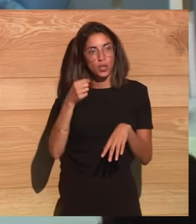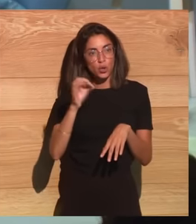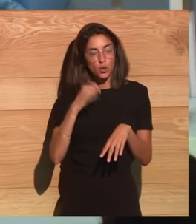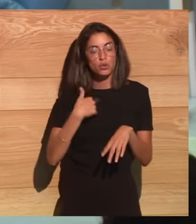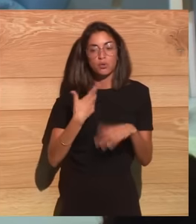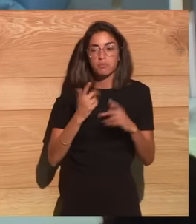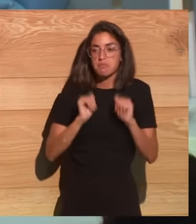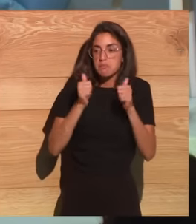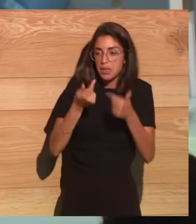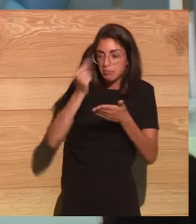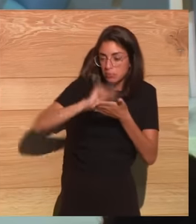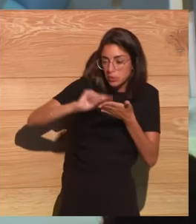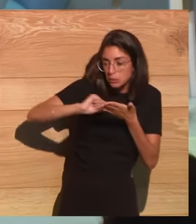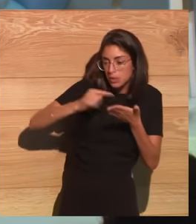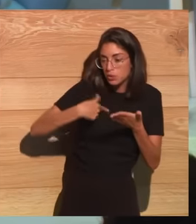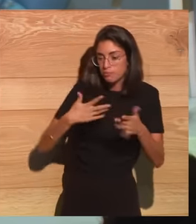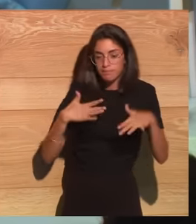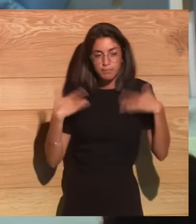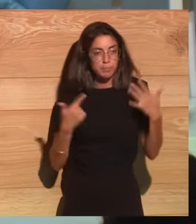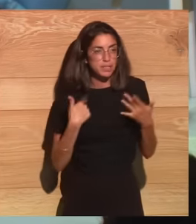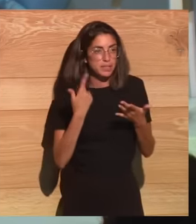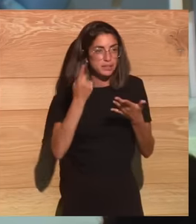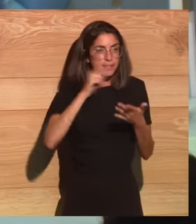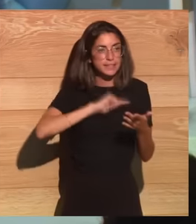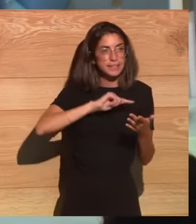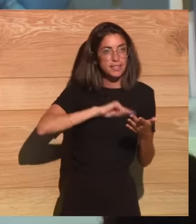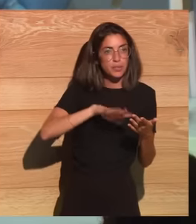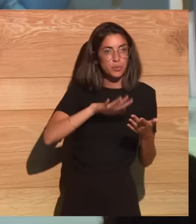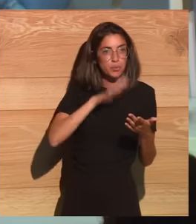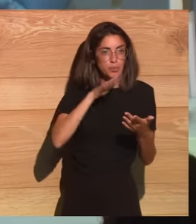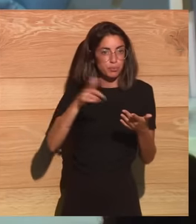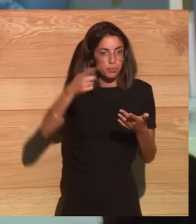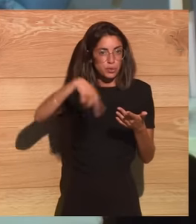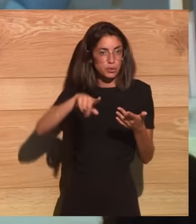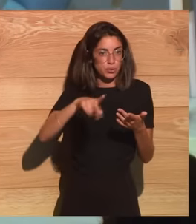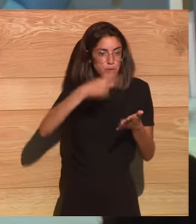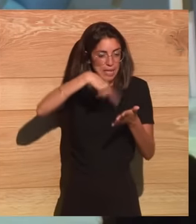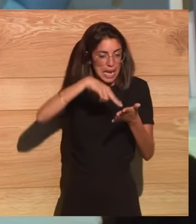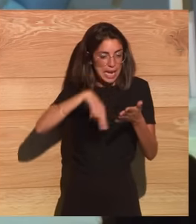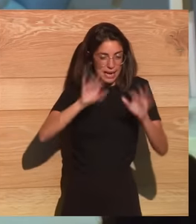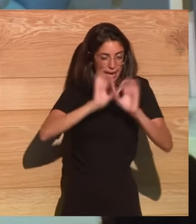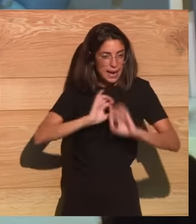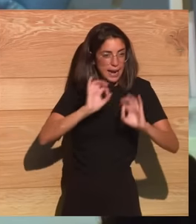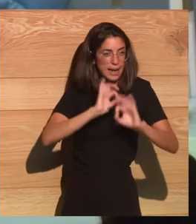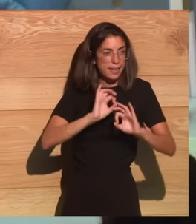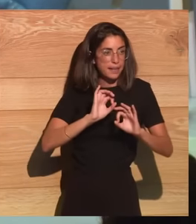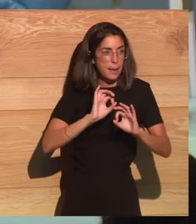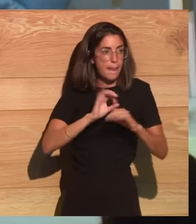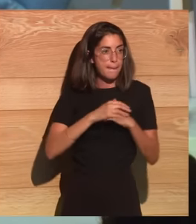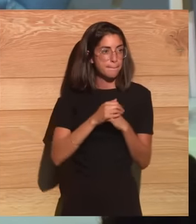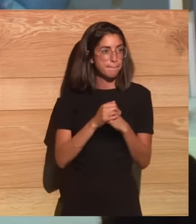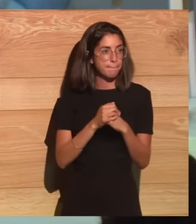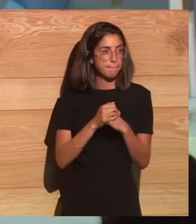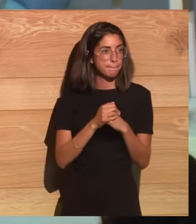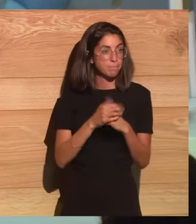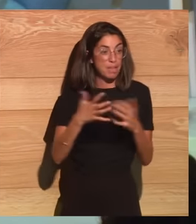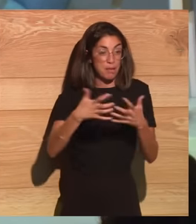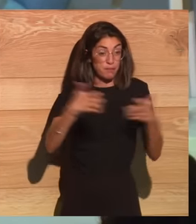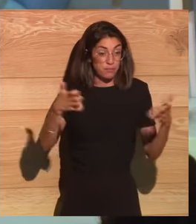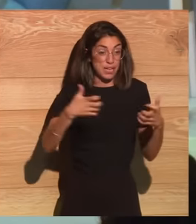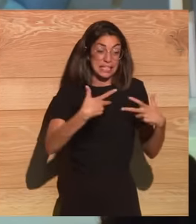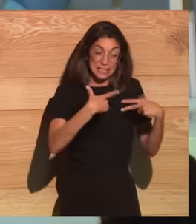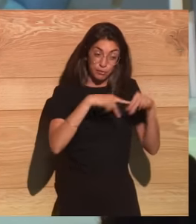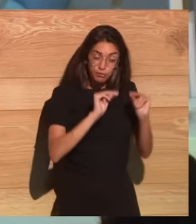yo sentía... Y por eso tampoco pudisteis leerlo antes de salir. Arturo, nadie lo pudo leer antes de salir. Acaba, por favor, alguna frase.